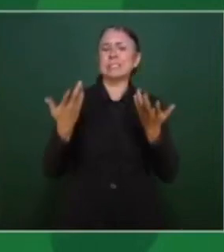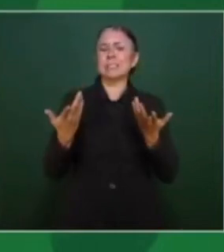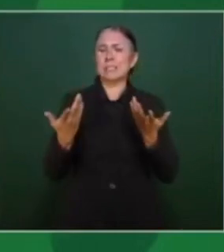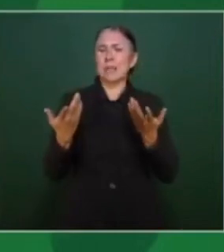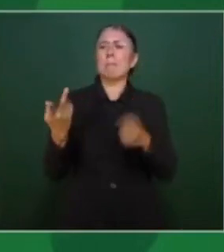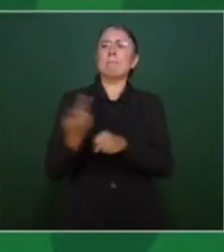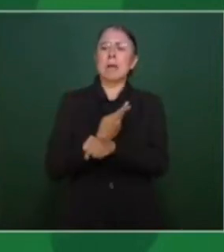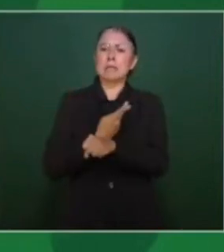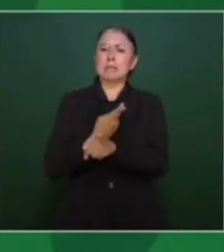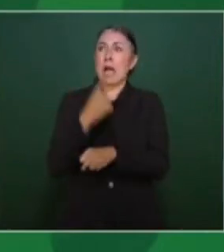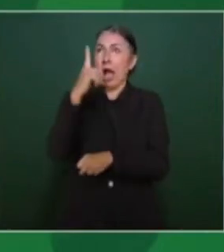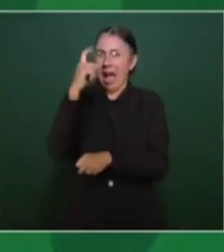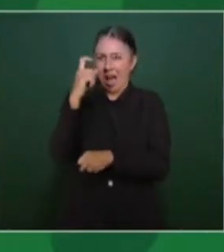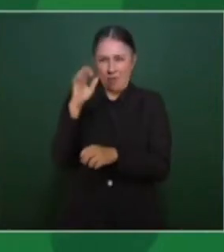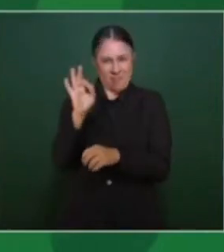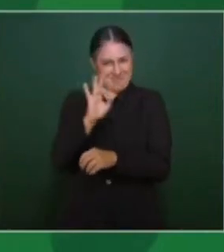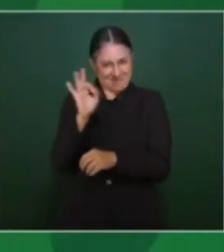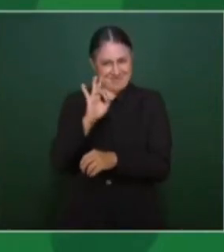sueltan agua